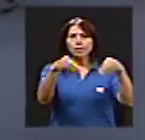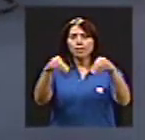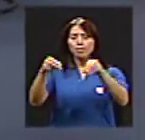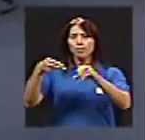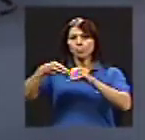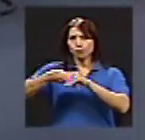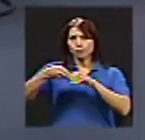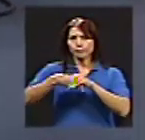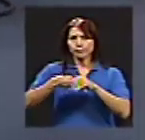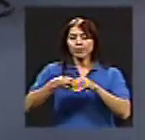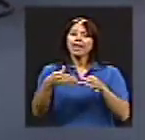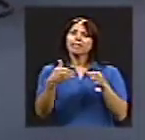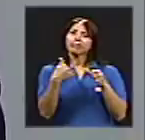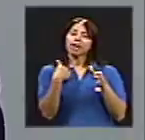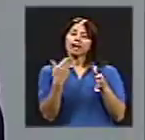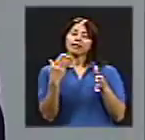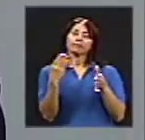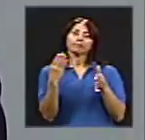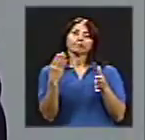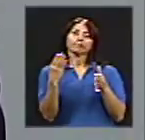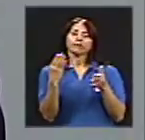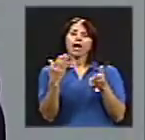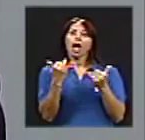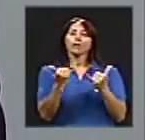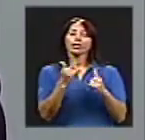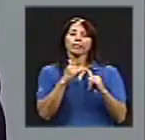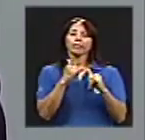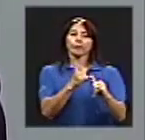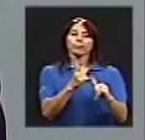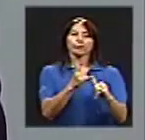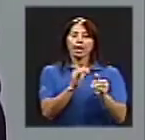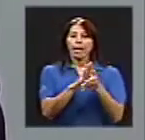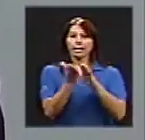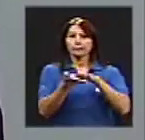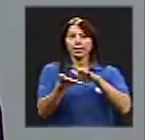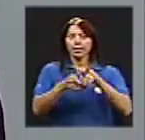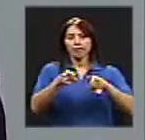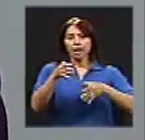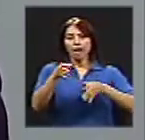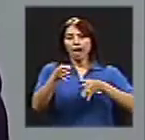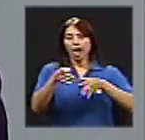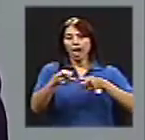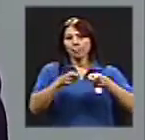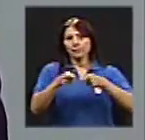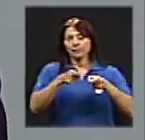expediente administrativo para sancionarlas si es que efectivamente se llega a comprobar